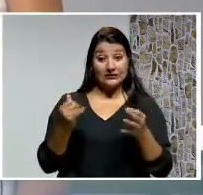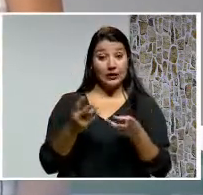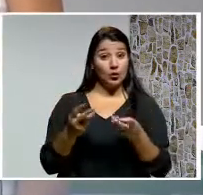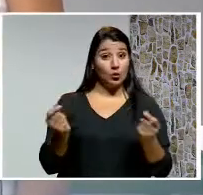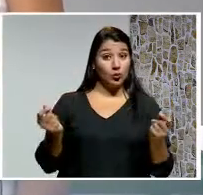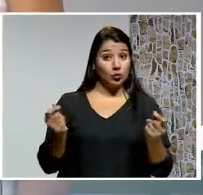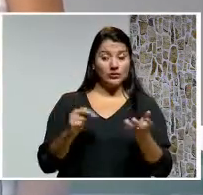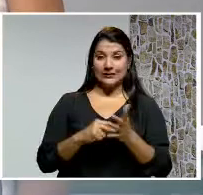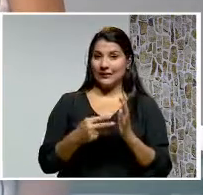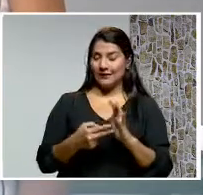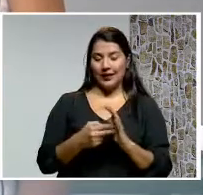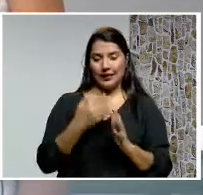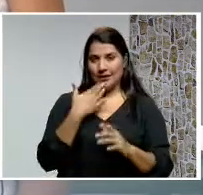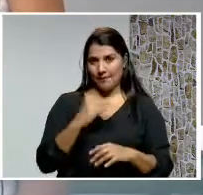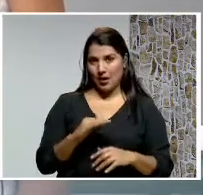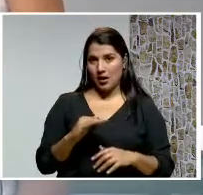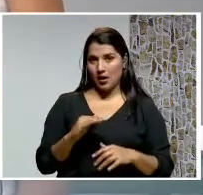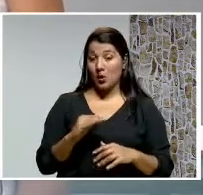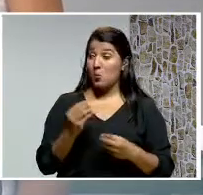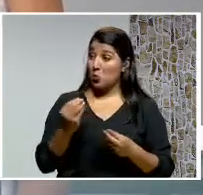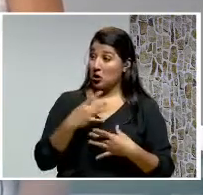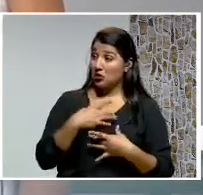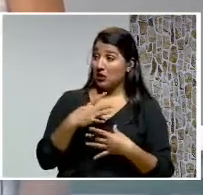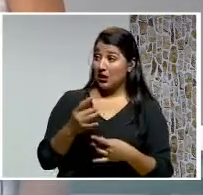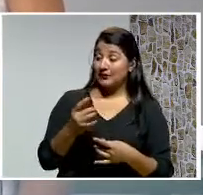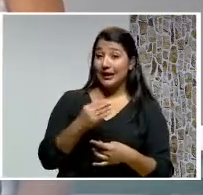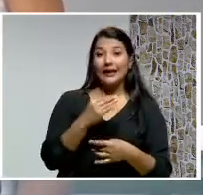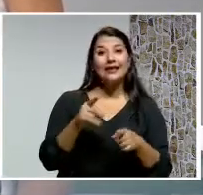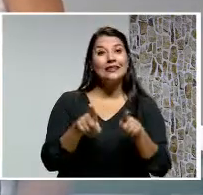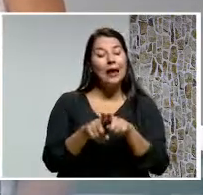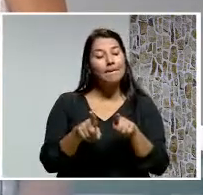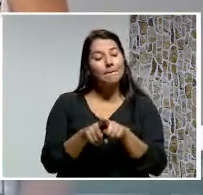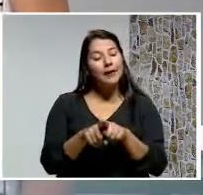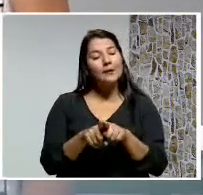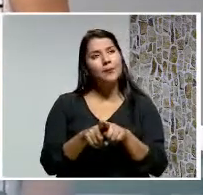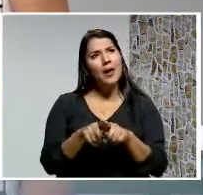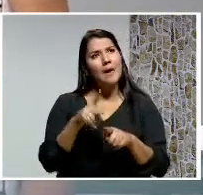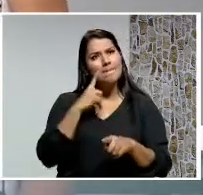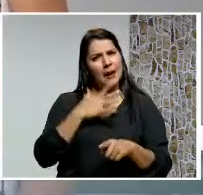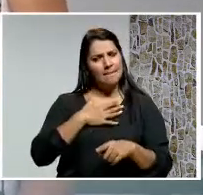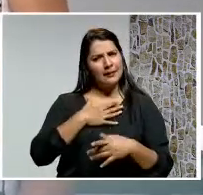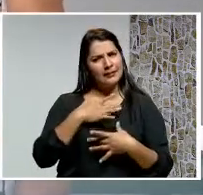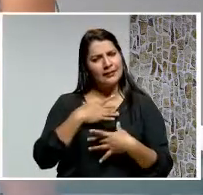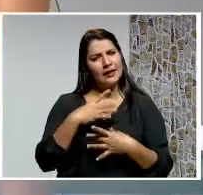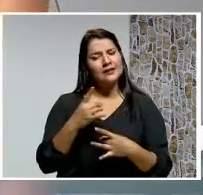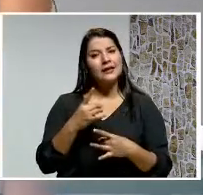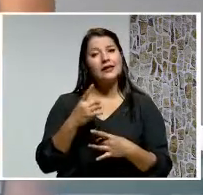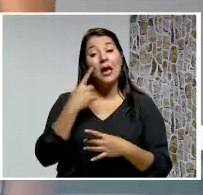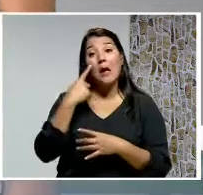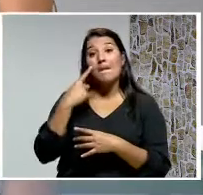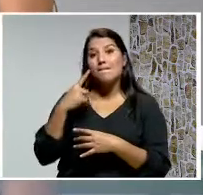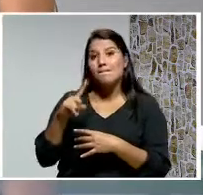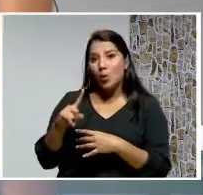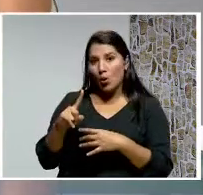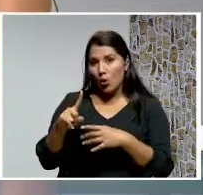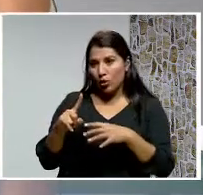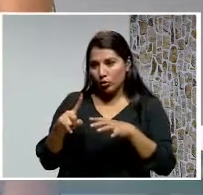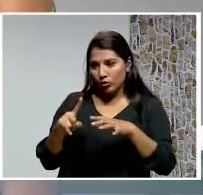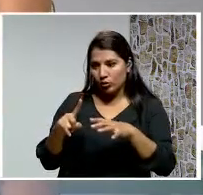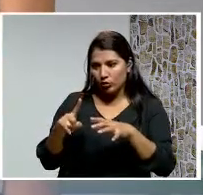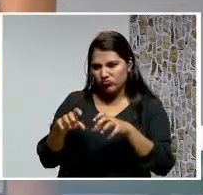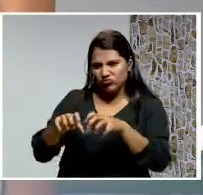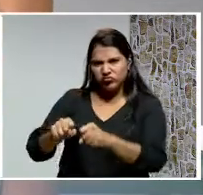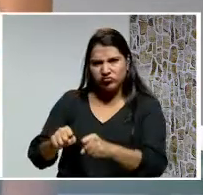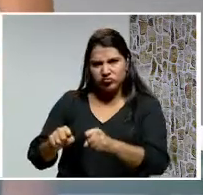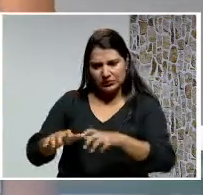cosas están mal. Bueno, un dato bastante interesante. Y otro también que me llamó mucho la atención, don Ernesto, es que por temas territoriales incluso llegan a